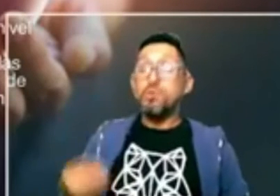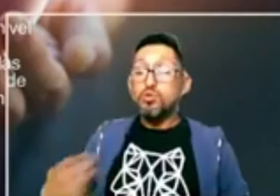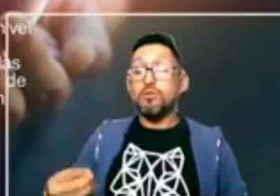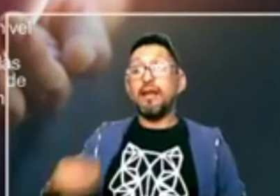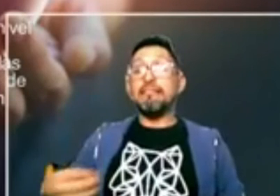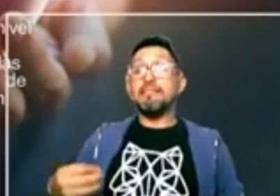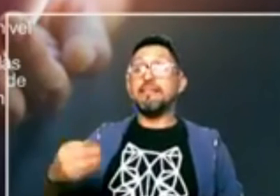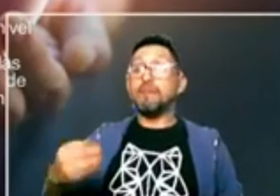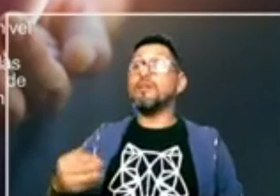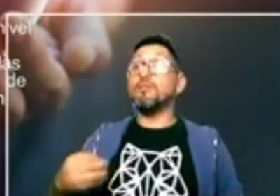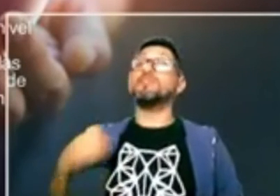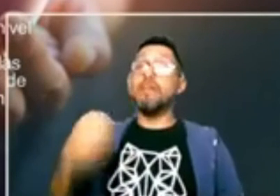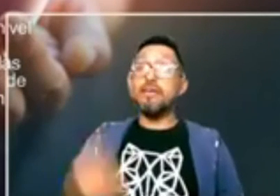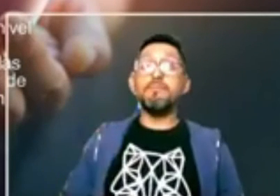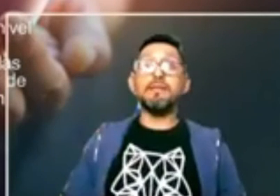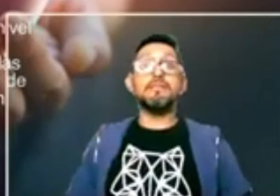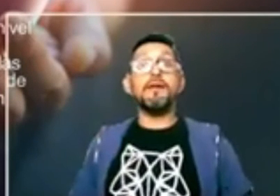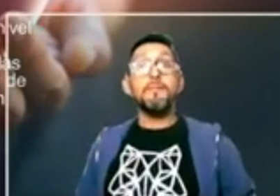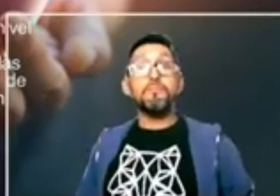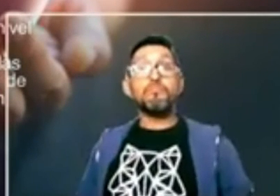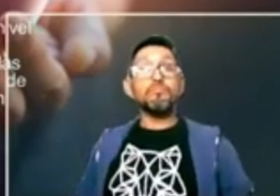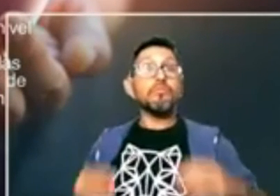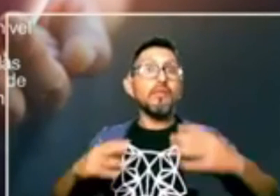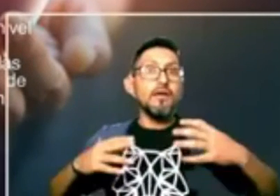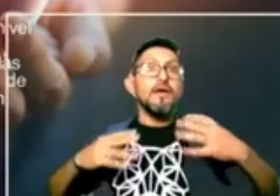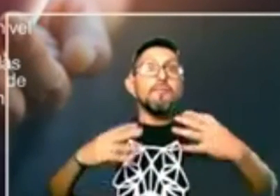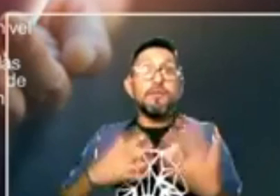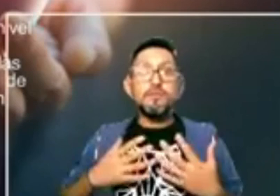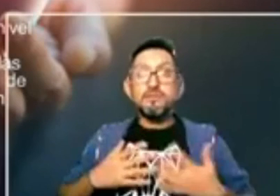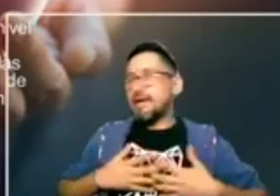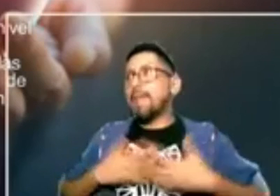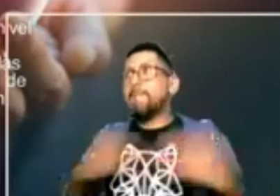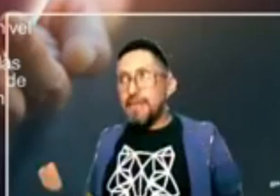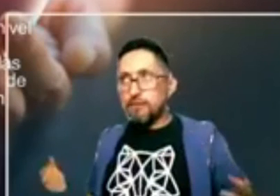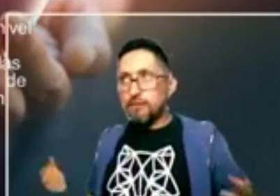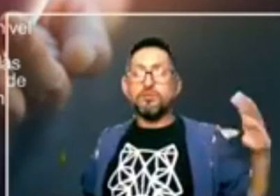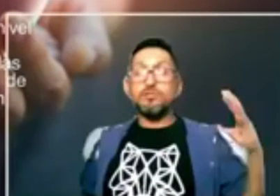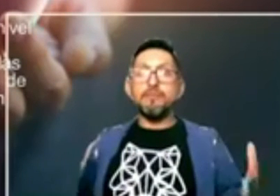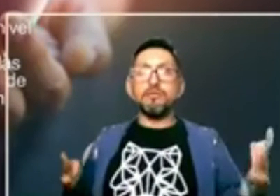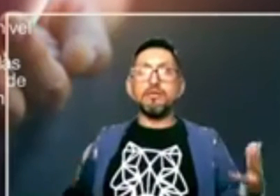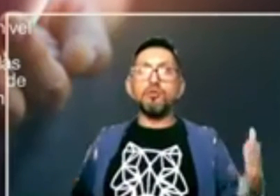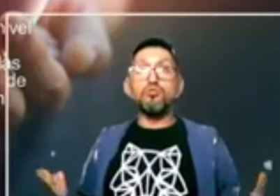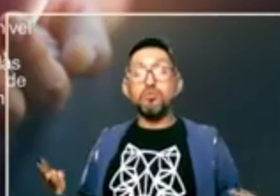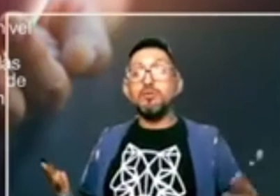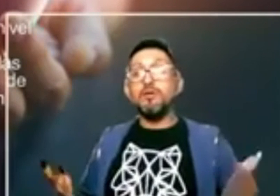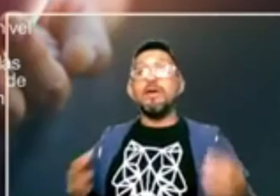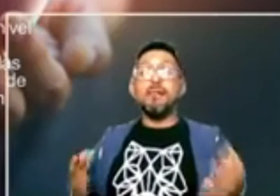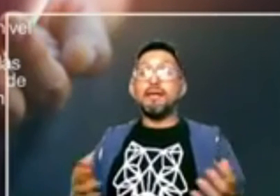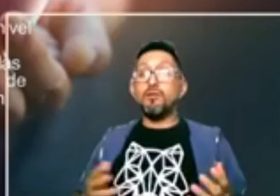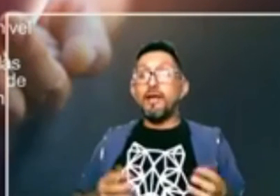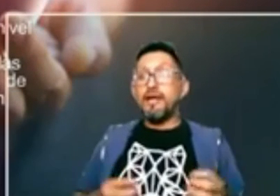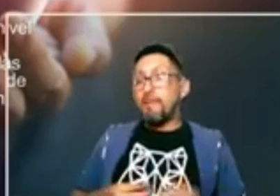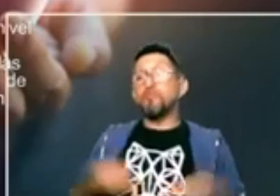gustar mucho encontrar gentes en el terreno de la educación que quieren participar. Podemos cambiar nuestros hábitos de consumo,